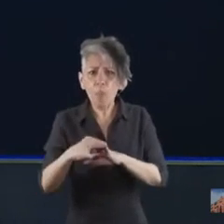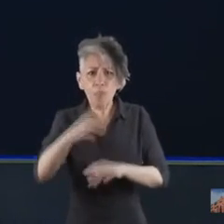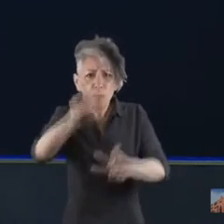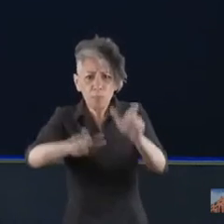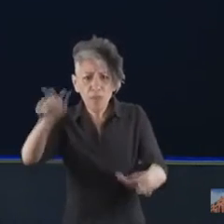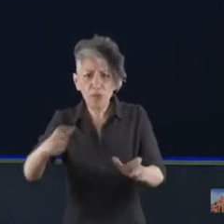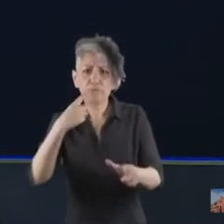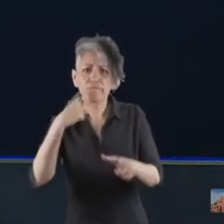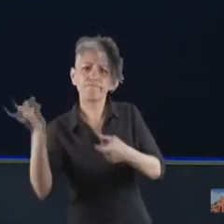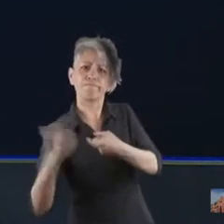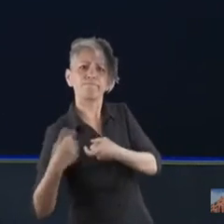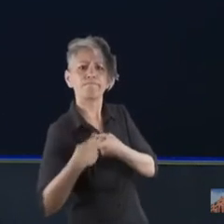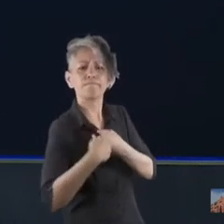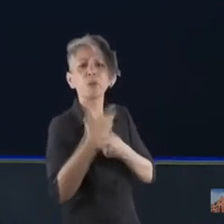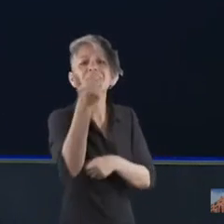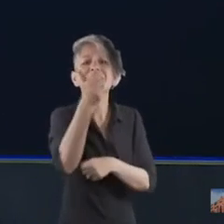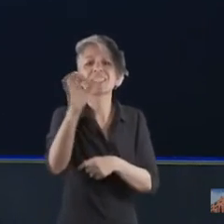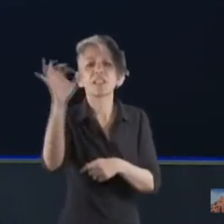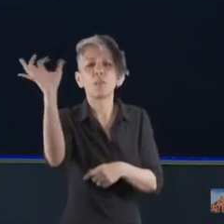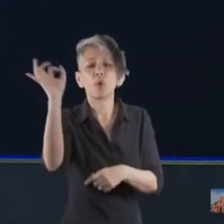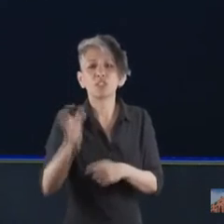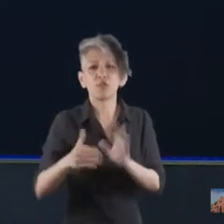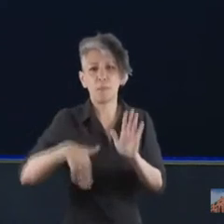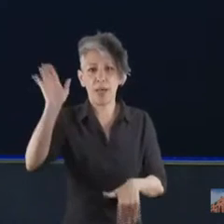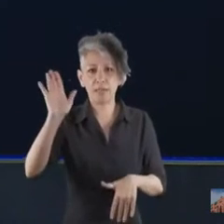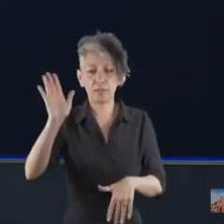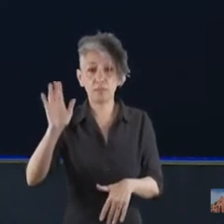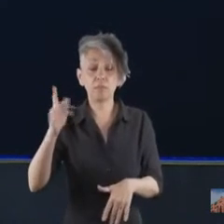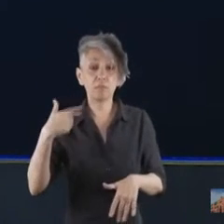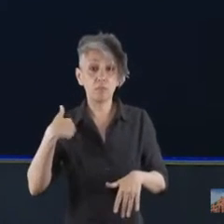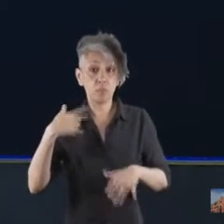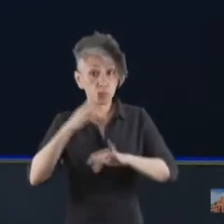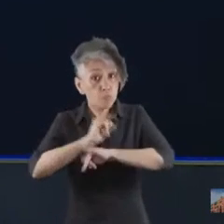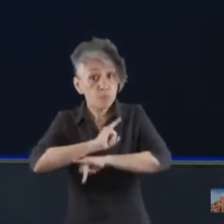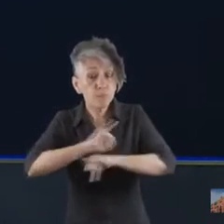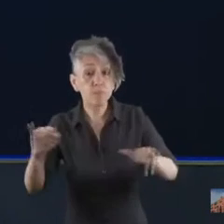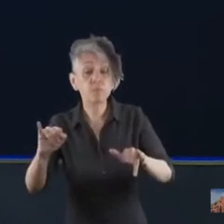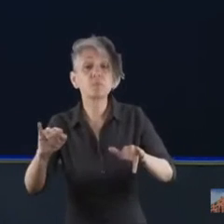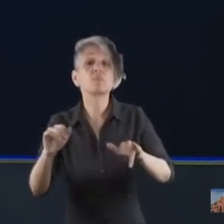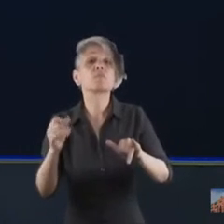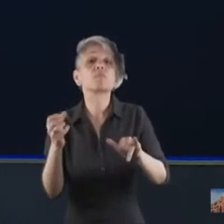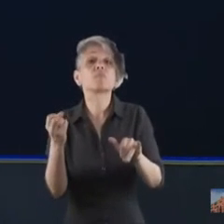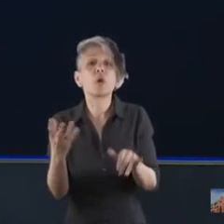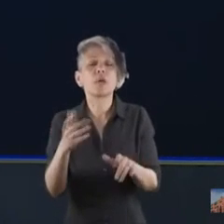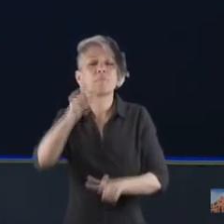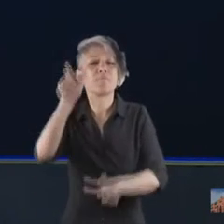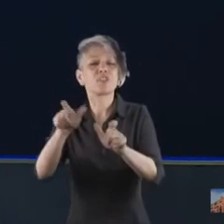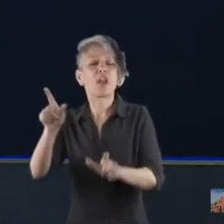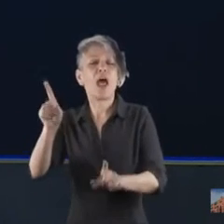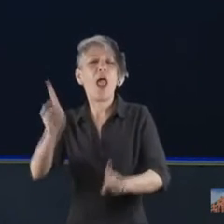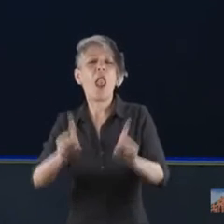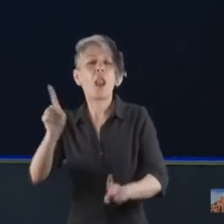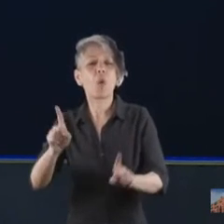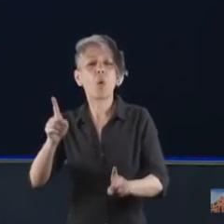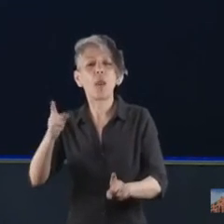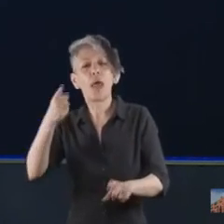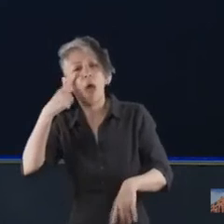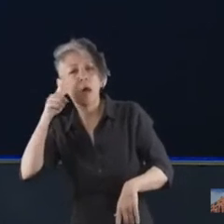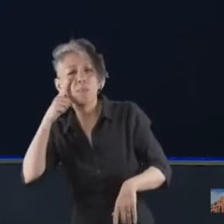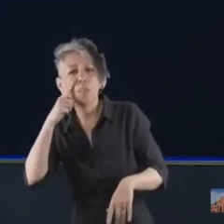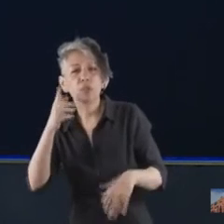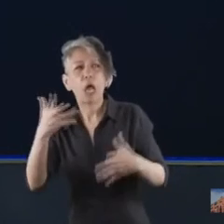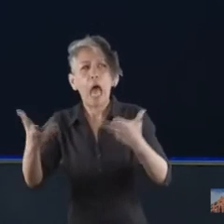60 por ciento les transmito esta consideración para que aquellos que especularon con un reperfilamiento de la